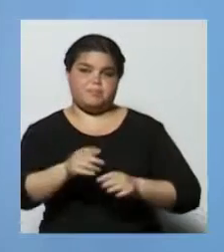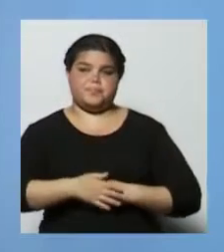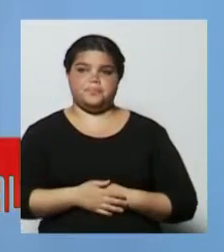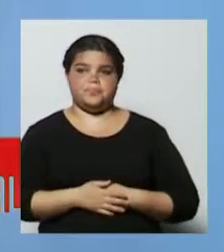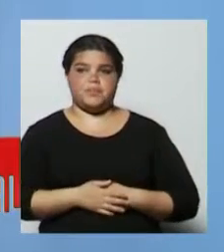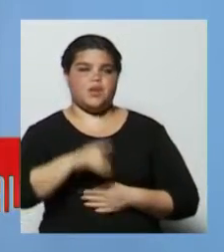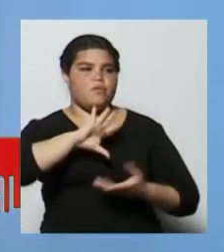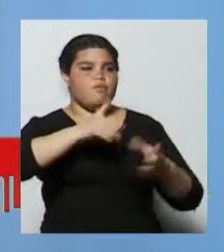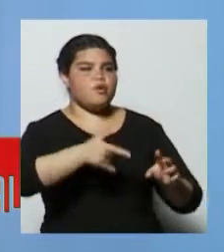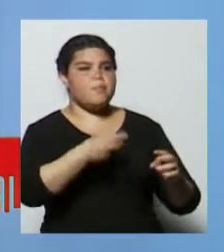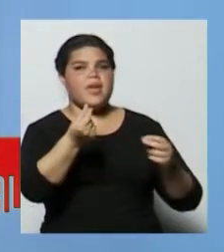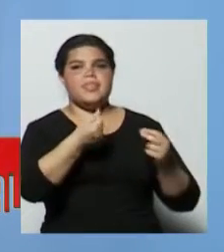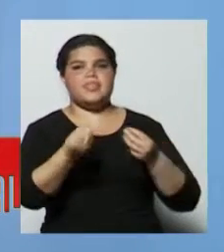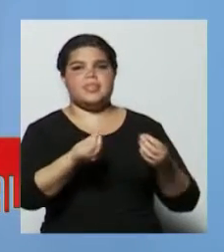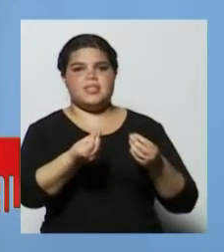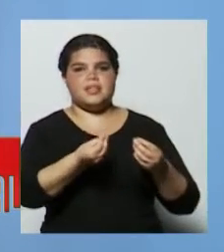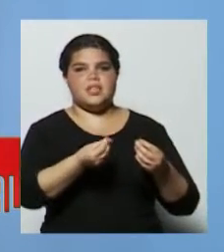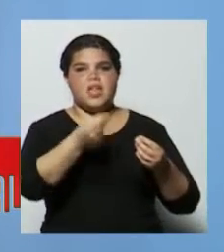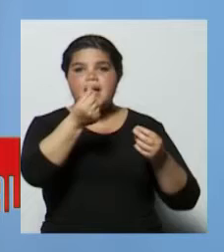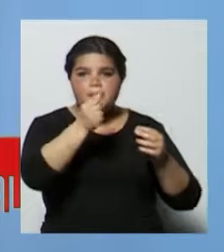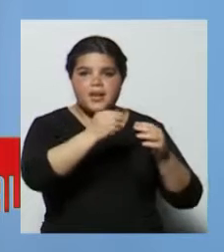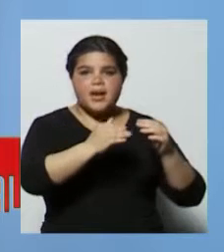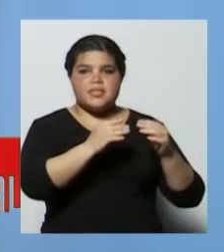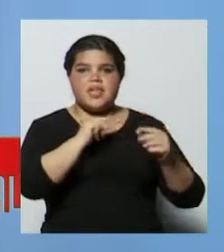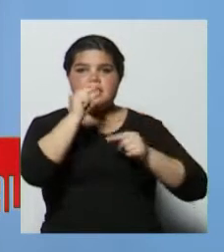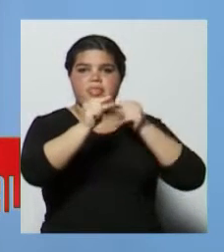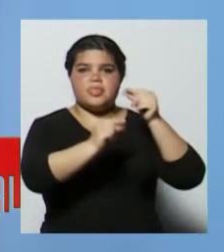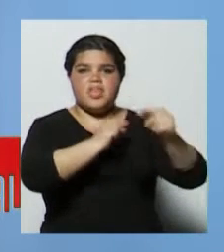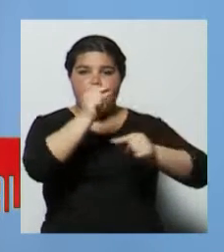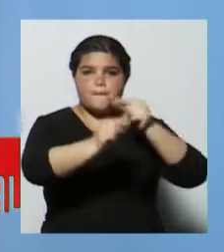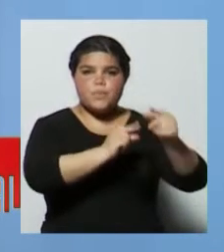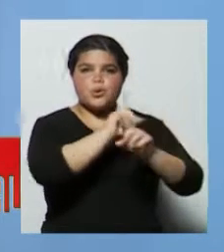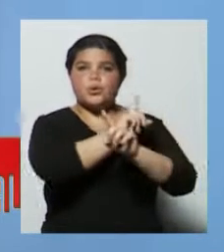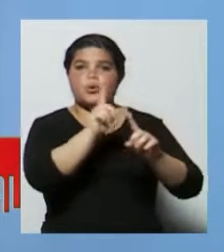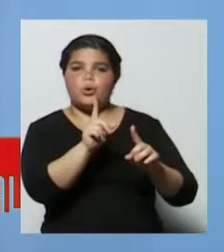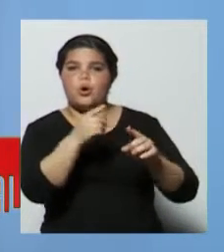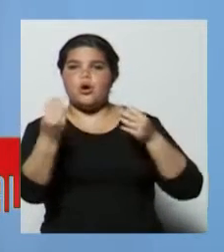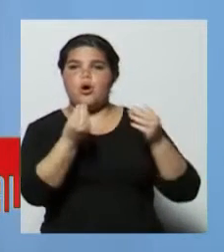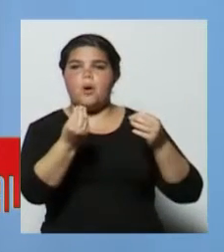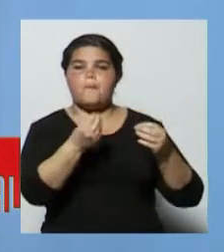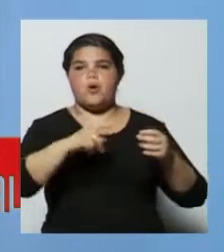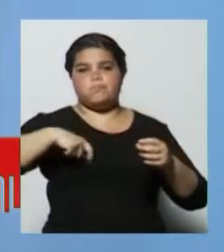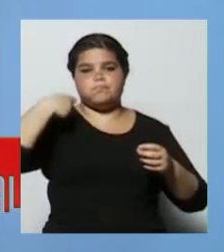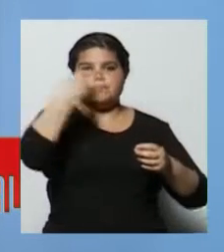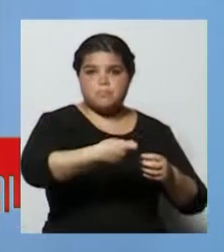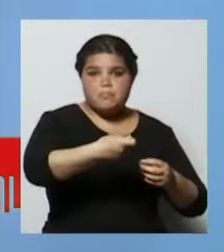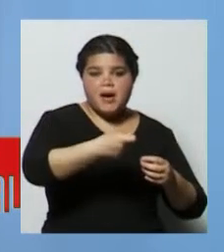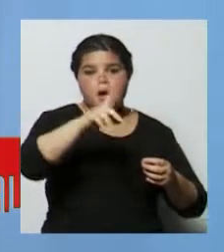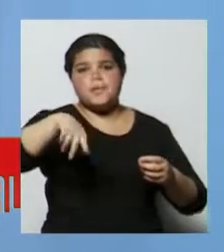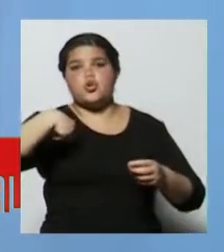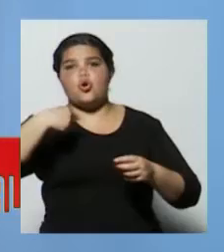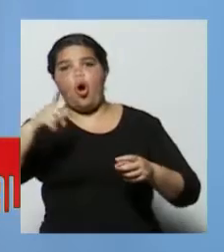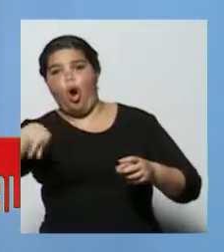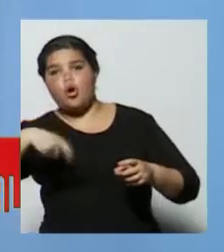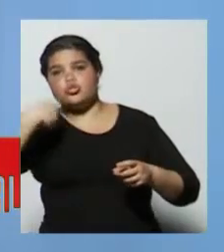plantea aplicar una tarifa social, digamos, que no sea en shock, que no sea gradual, sino aplicar una tarifa social mediante se van quitando algunos subsidios. ¿Coincidís?